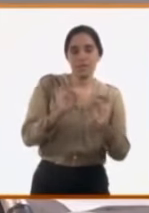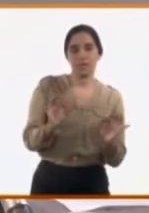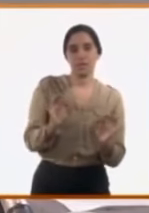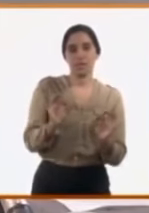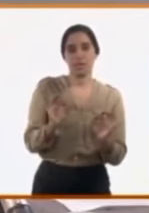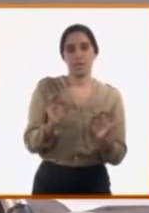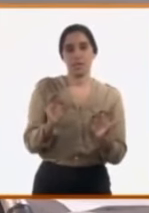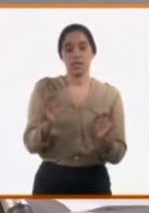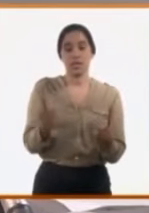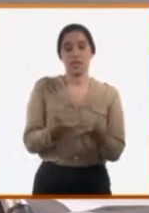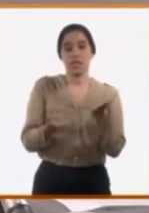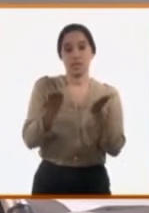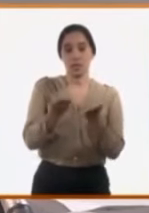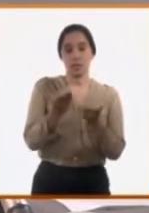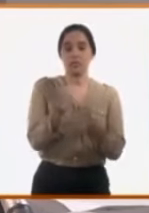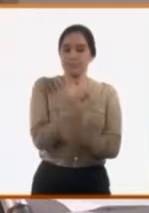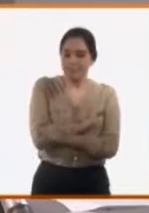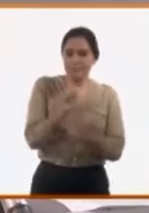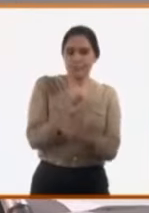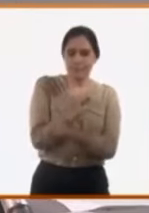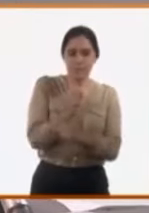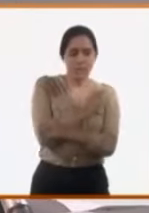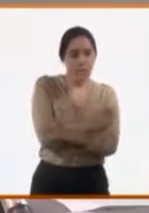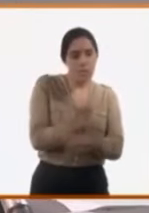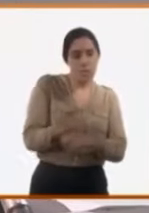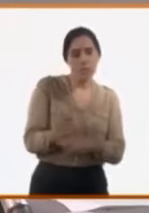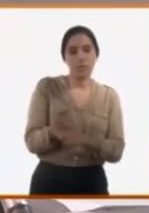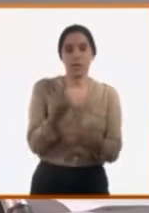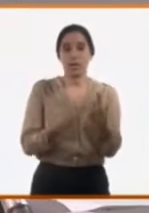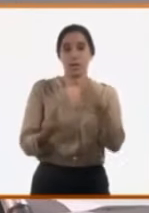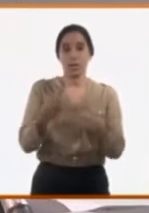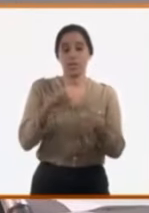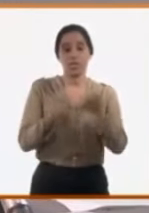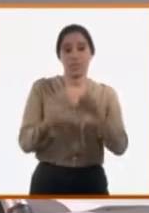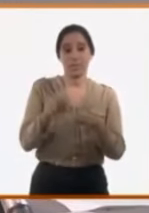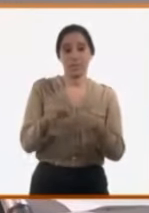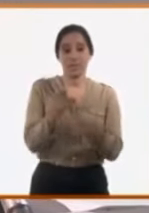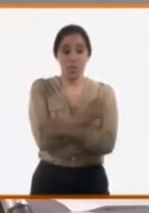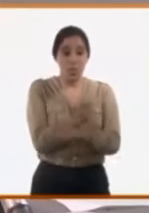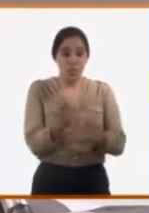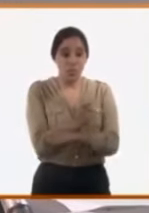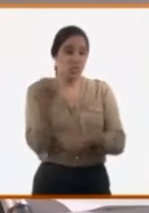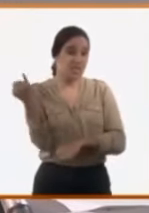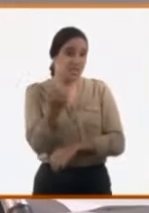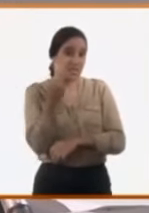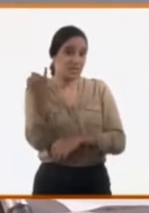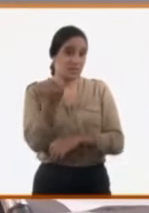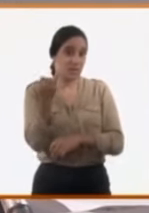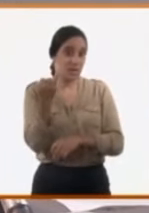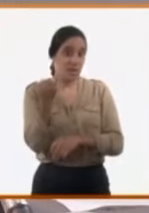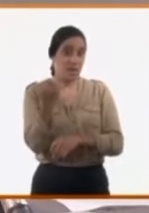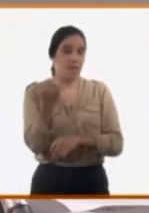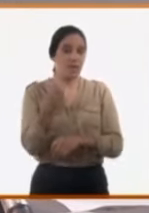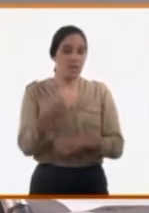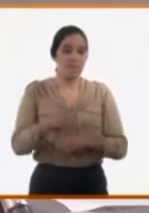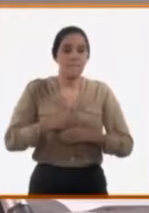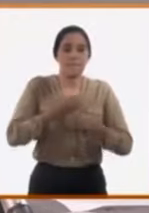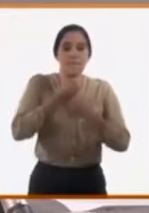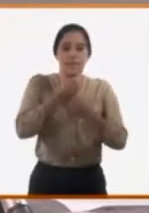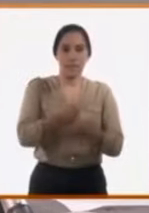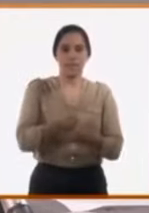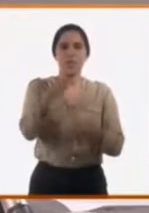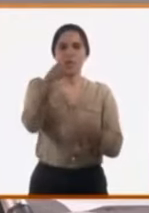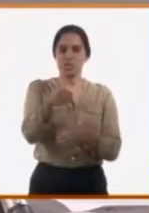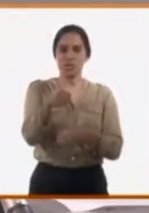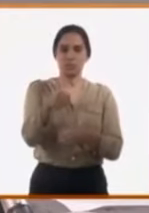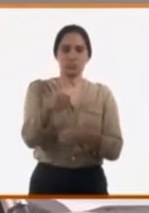jóvenes que ganan los concursos según su grado por ejemplo el de concurso internacional el que un concurso internacional que gana un premio es se coge la carrera que